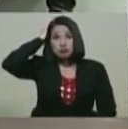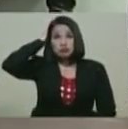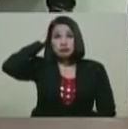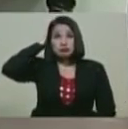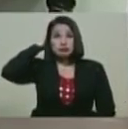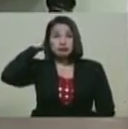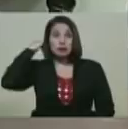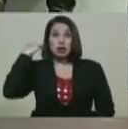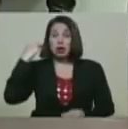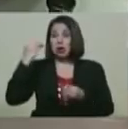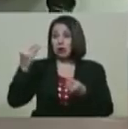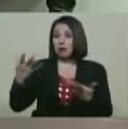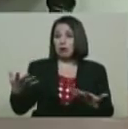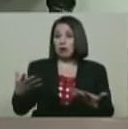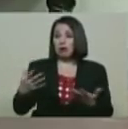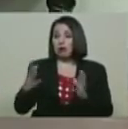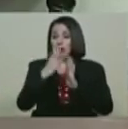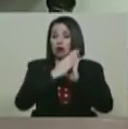al fracaso de Julio Borges.